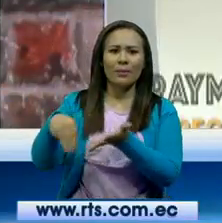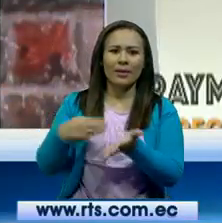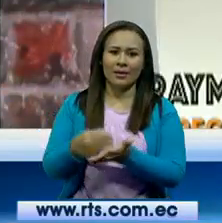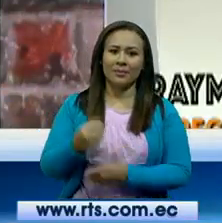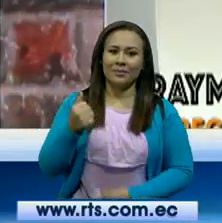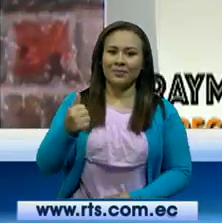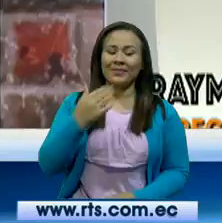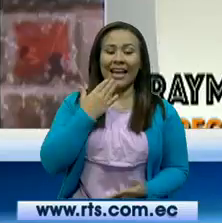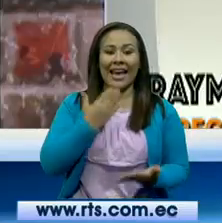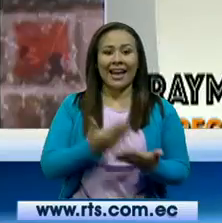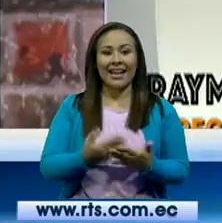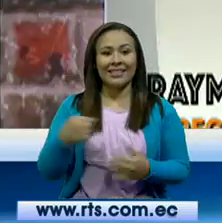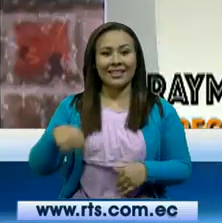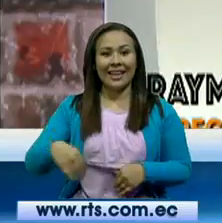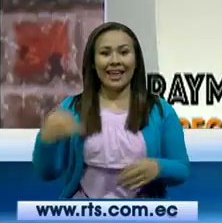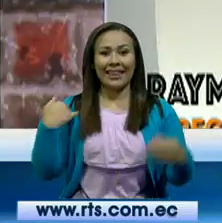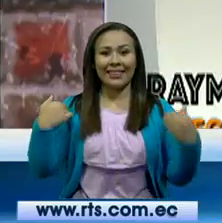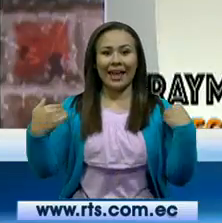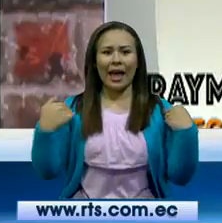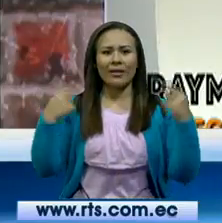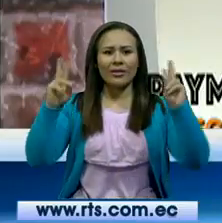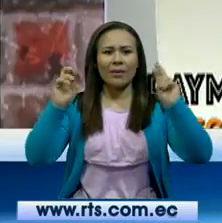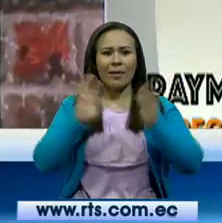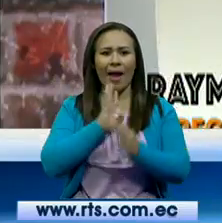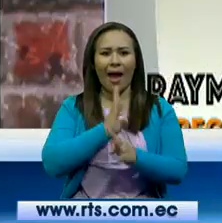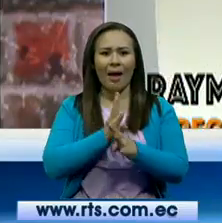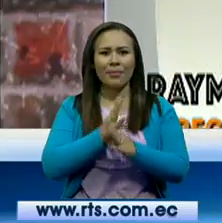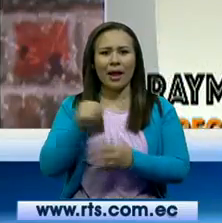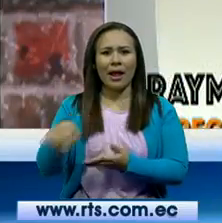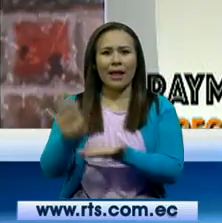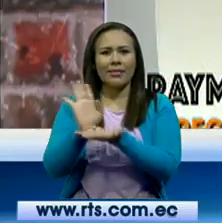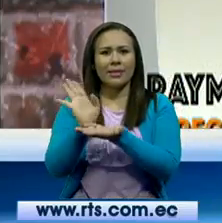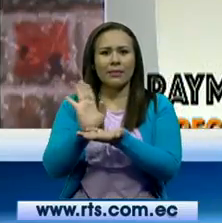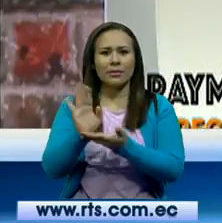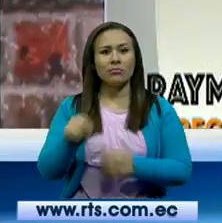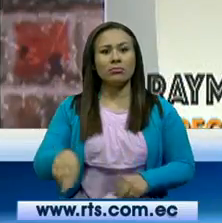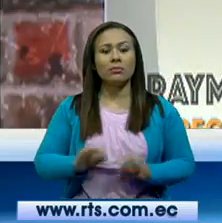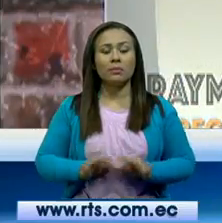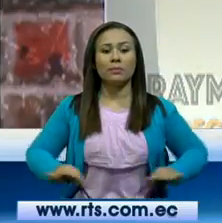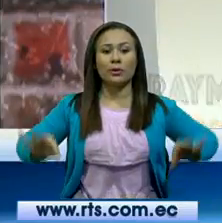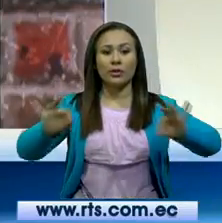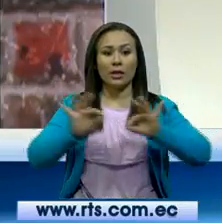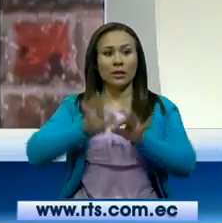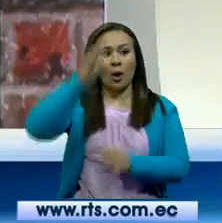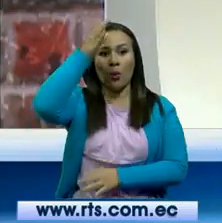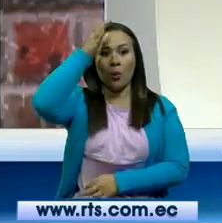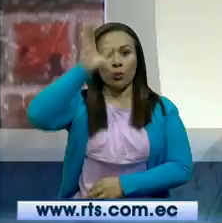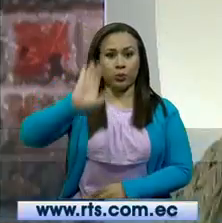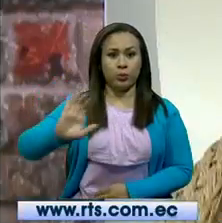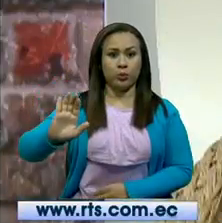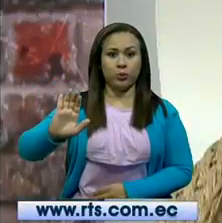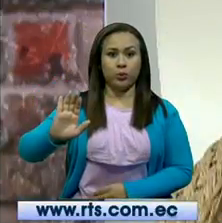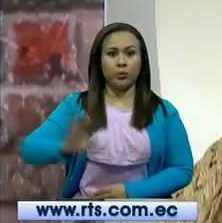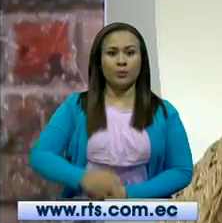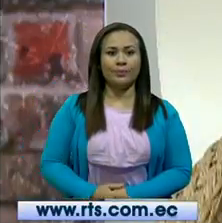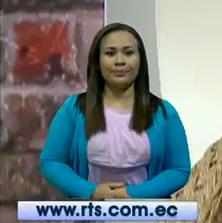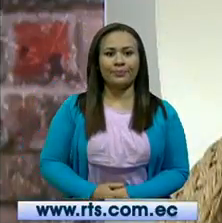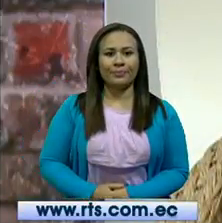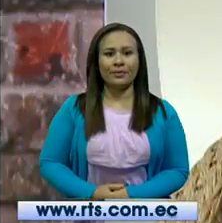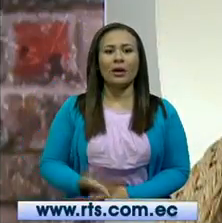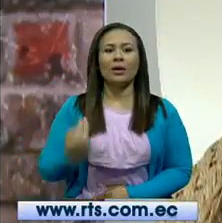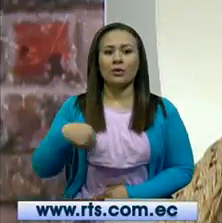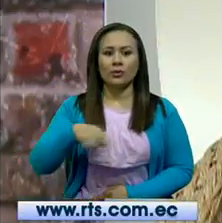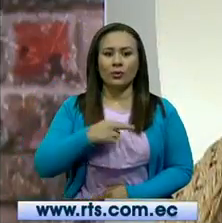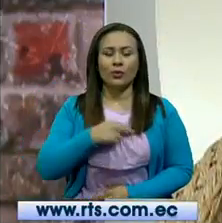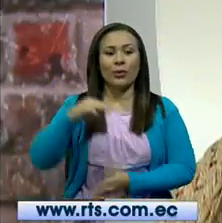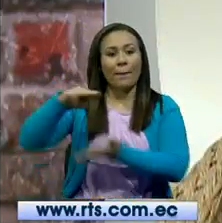estar hablando de teatro en televisión en un programa tan importante que habla de eso que también somos en